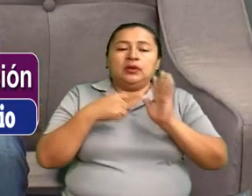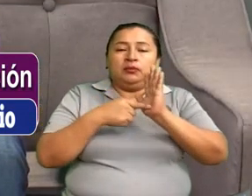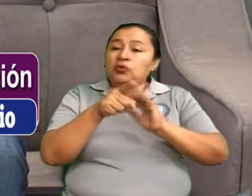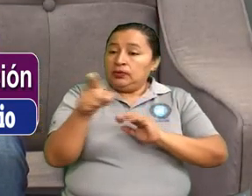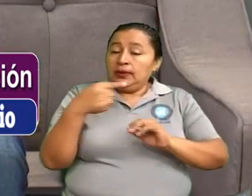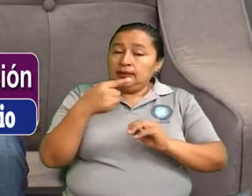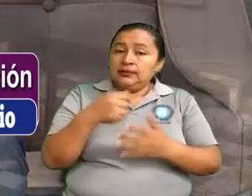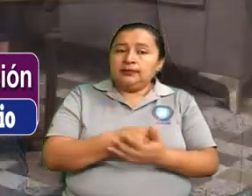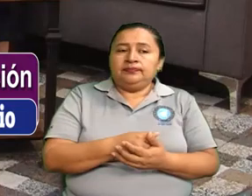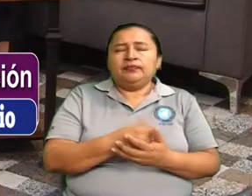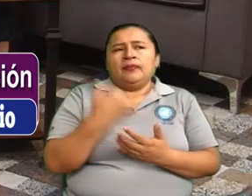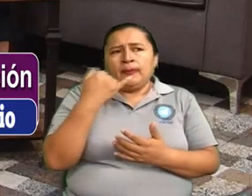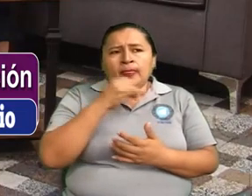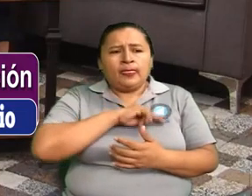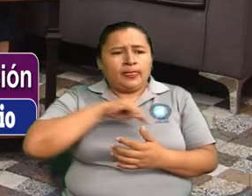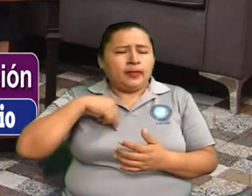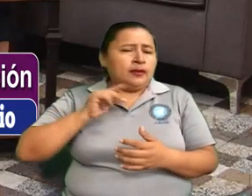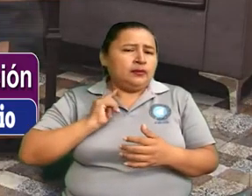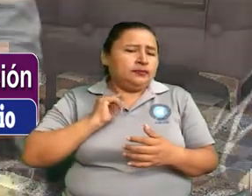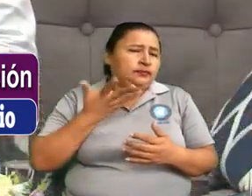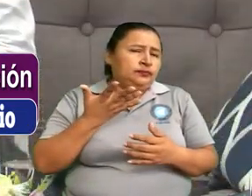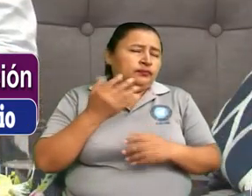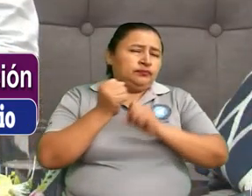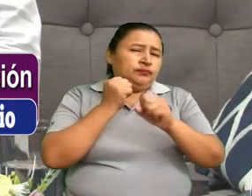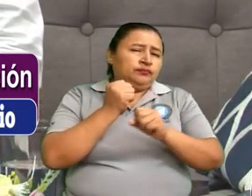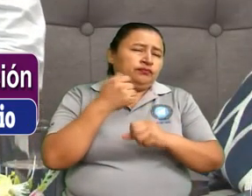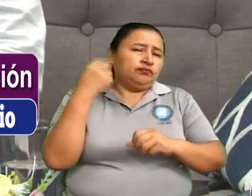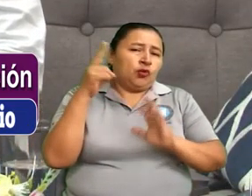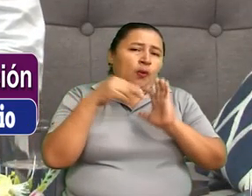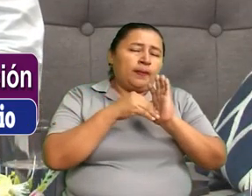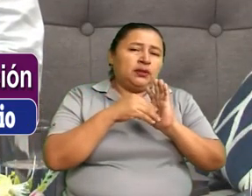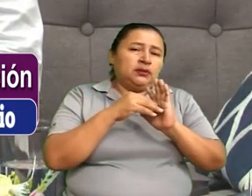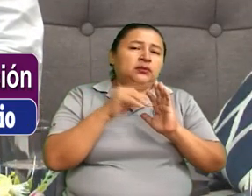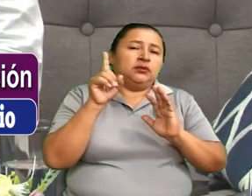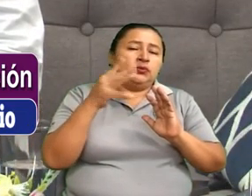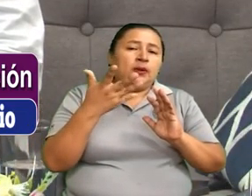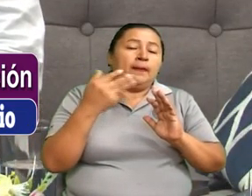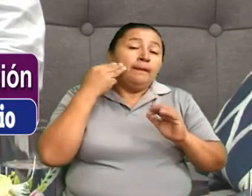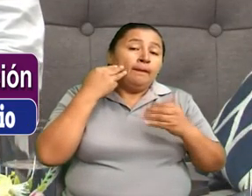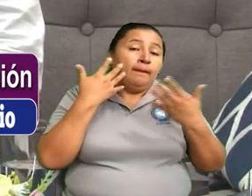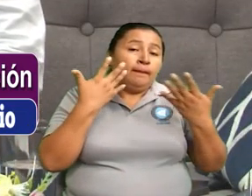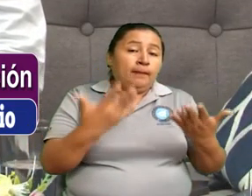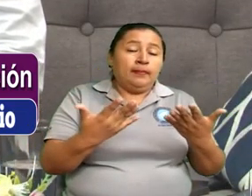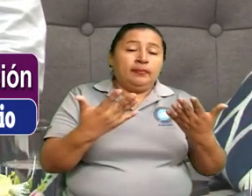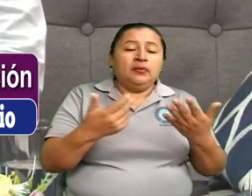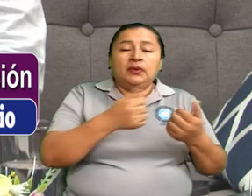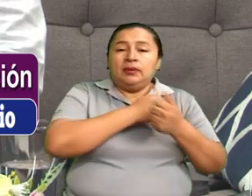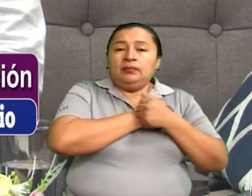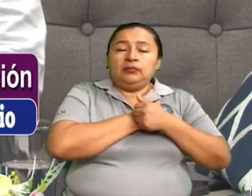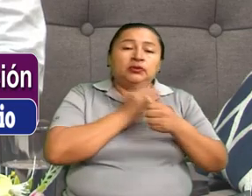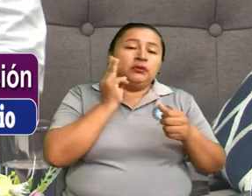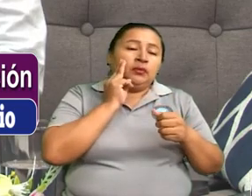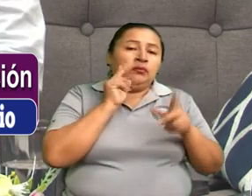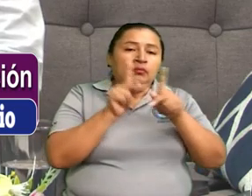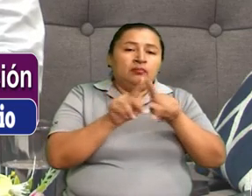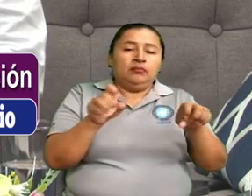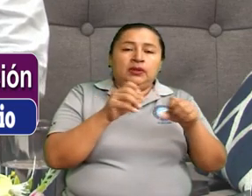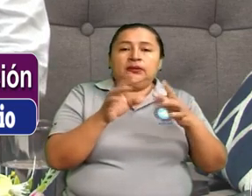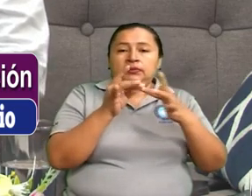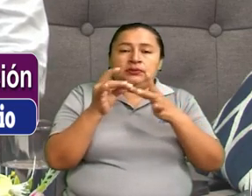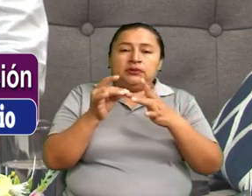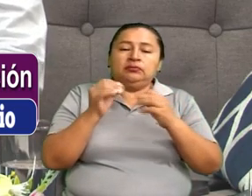Sí, nosotros tenemos en mayo, vos sabés, el mayo, Amor de Madres, estamos con un plan especial que siempre promueve